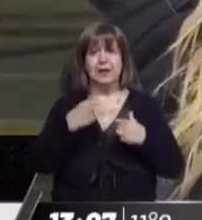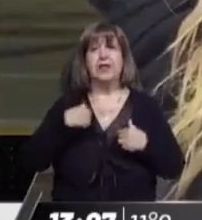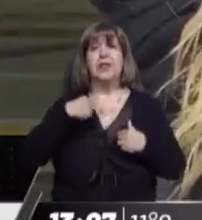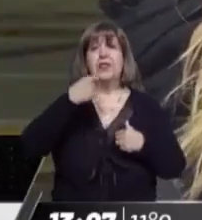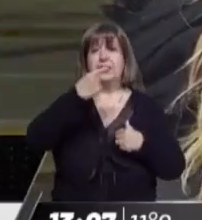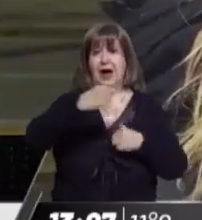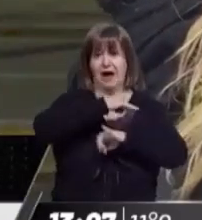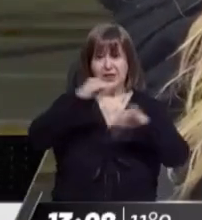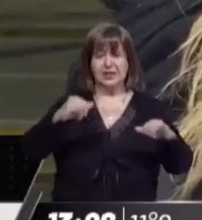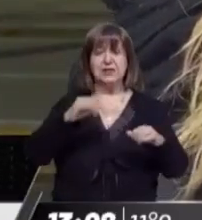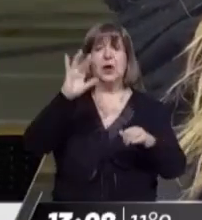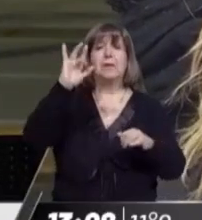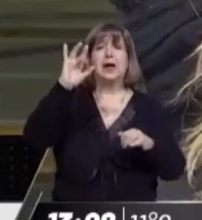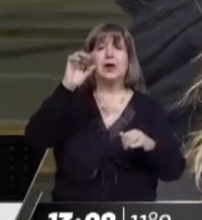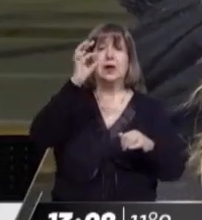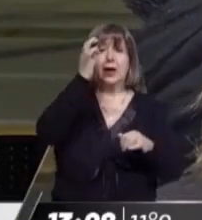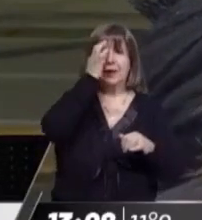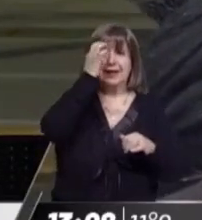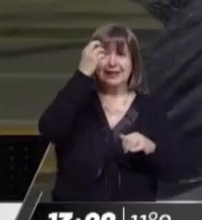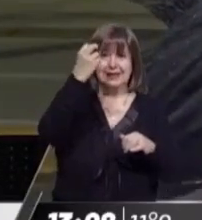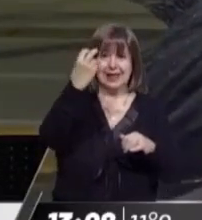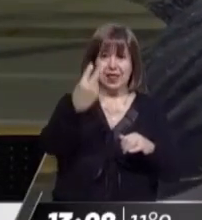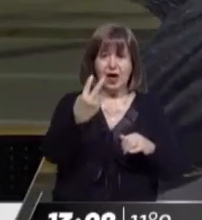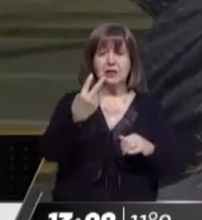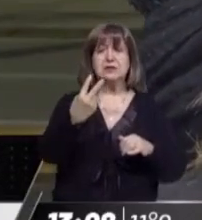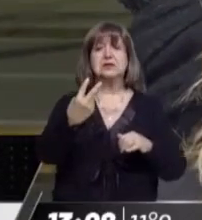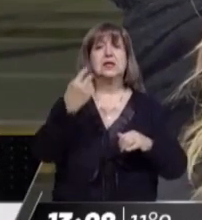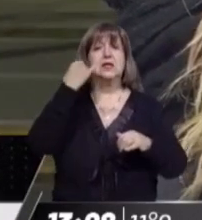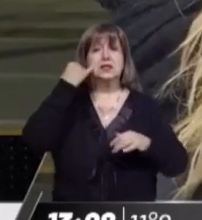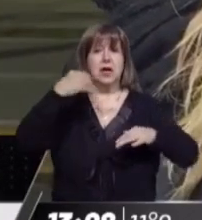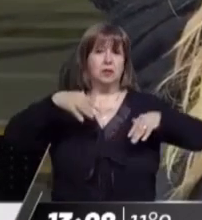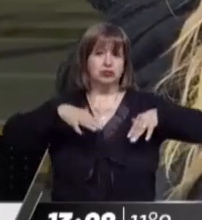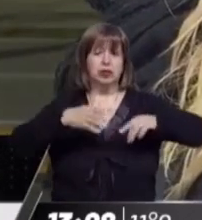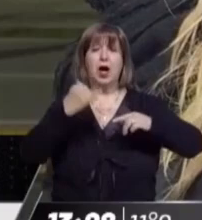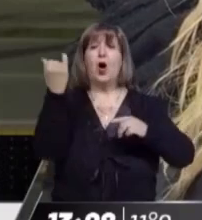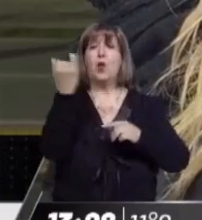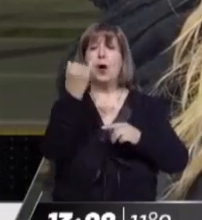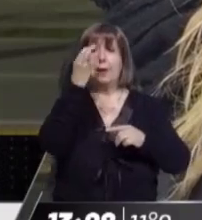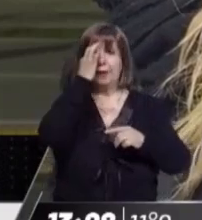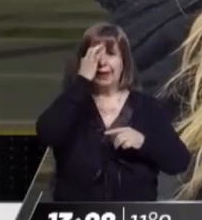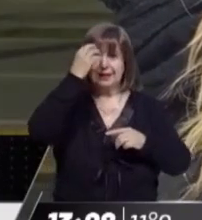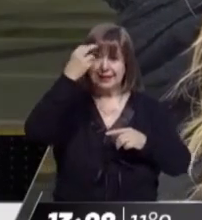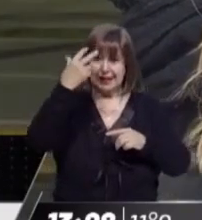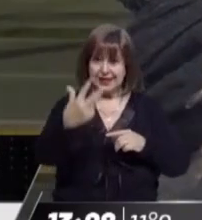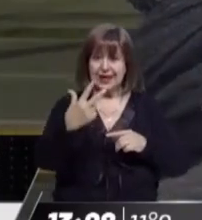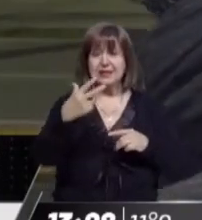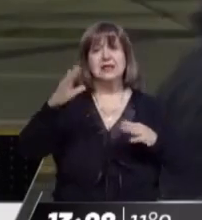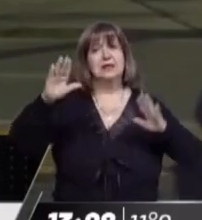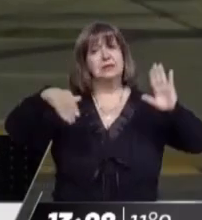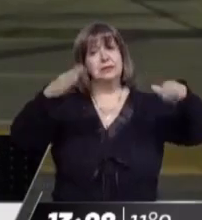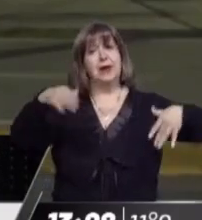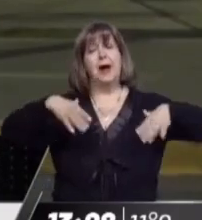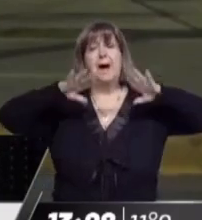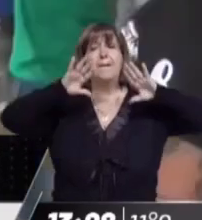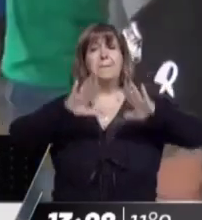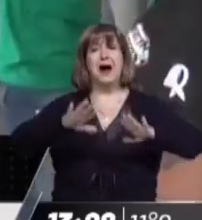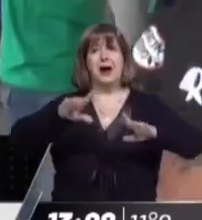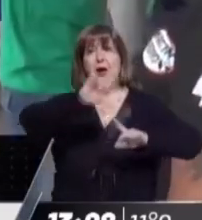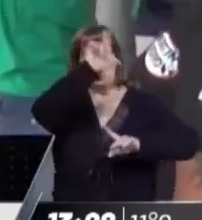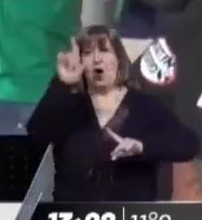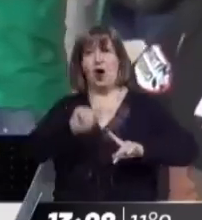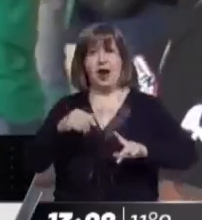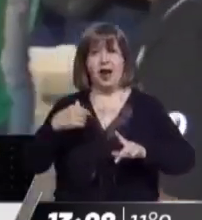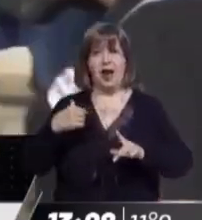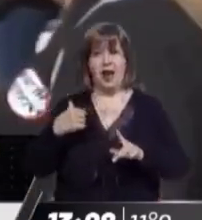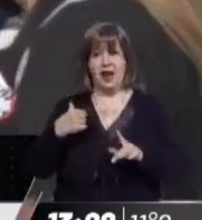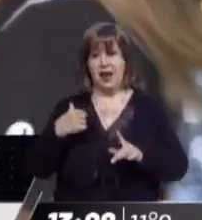Miércoles 22 vamos a hacer una jornada nacional de visibilización y el día jueves 23 hay una convocatoria a paro nacional. Esto